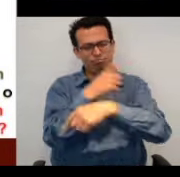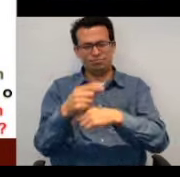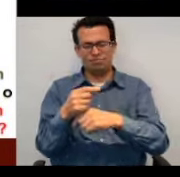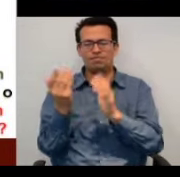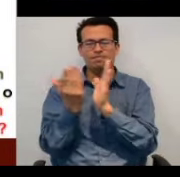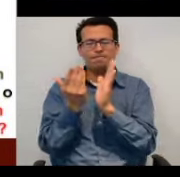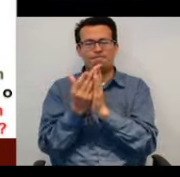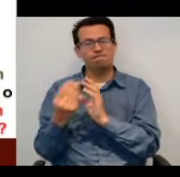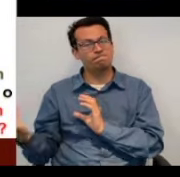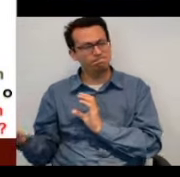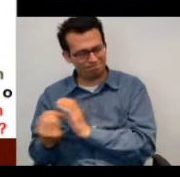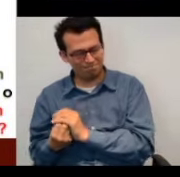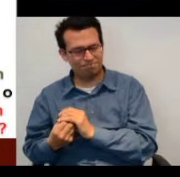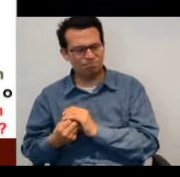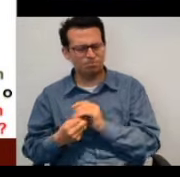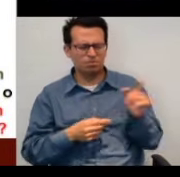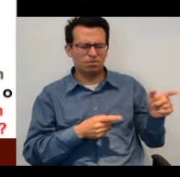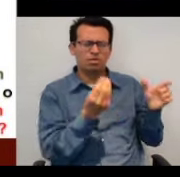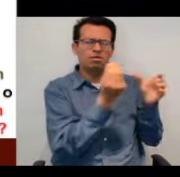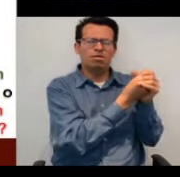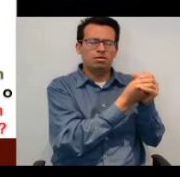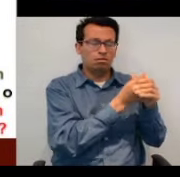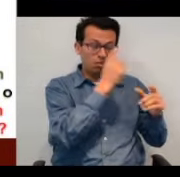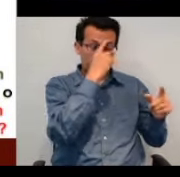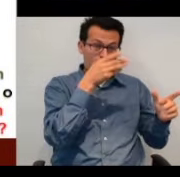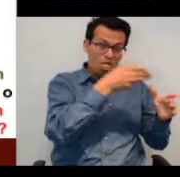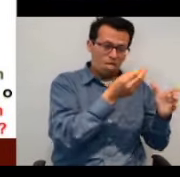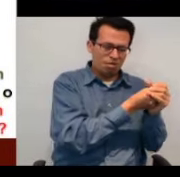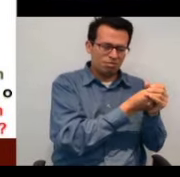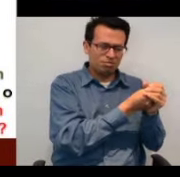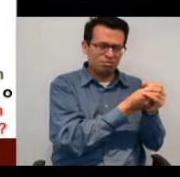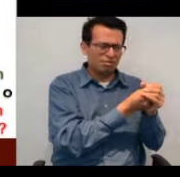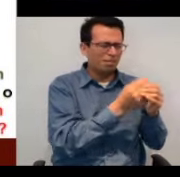que seleccionan a grupos que ellos mismos consideran excluidos para que